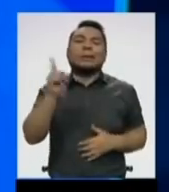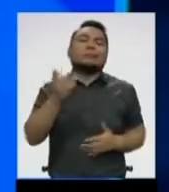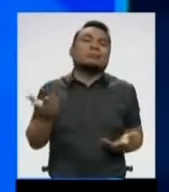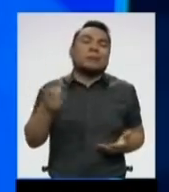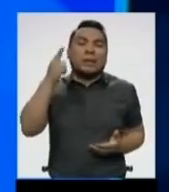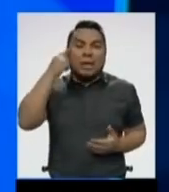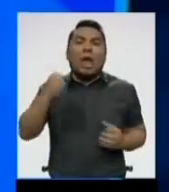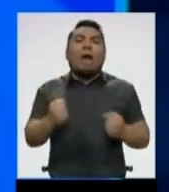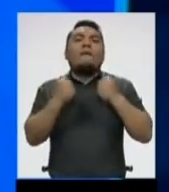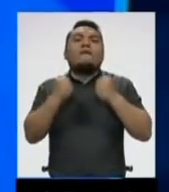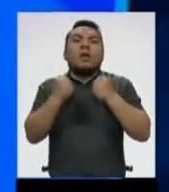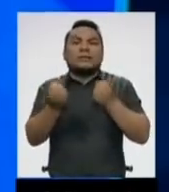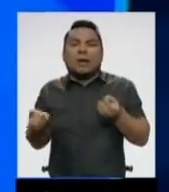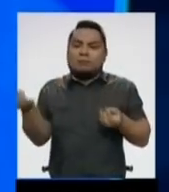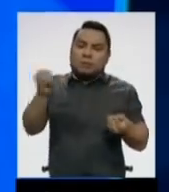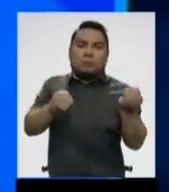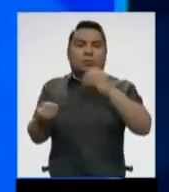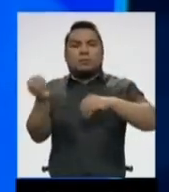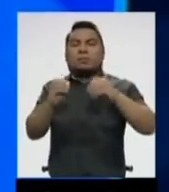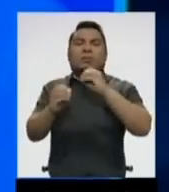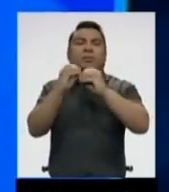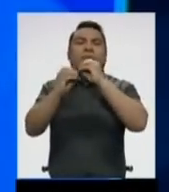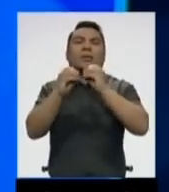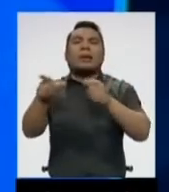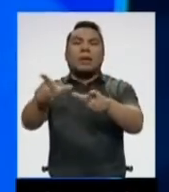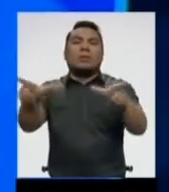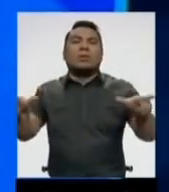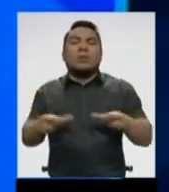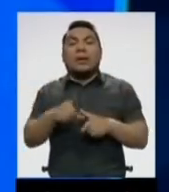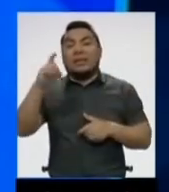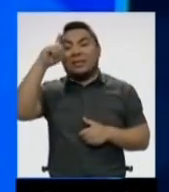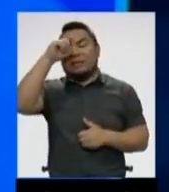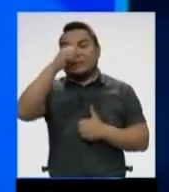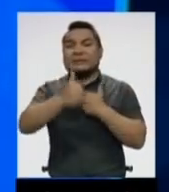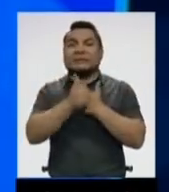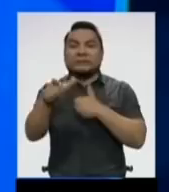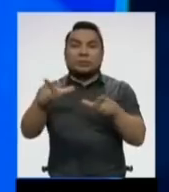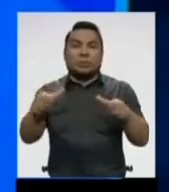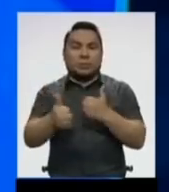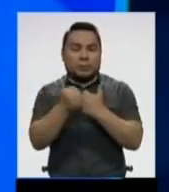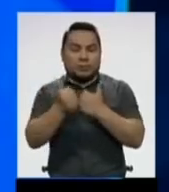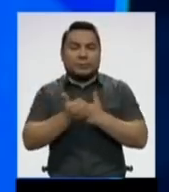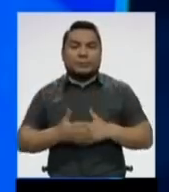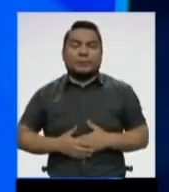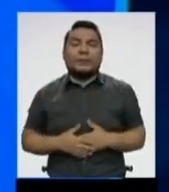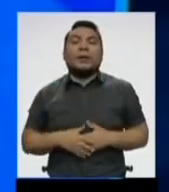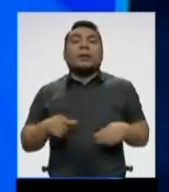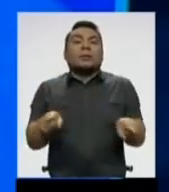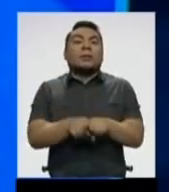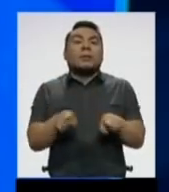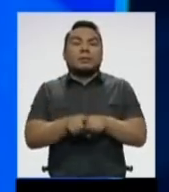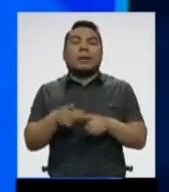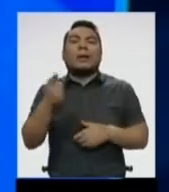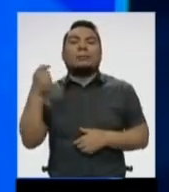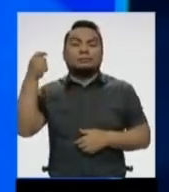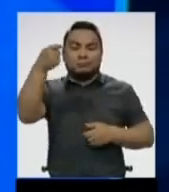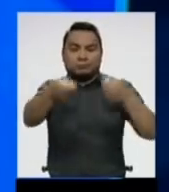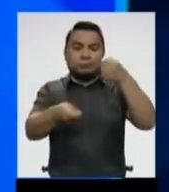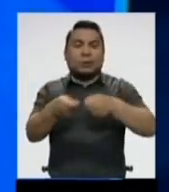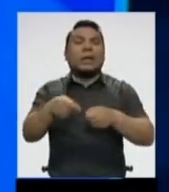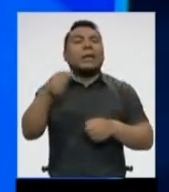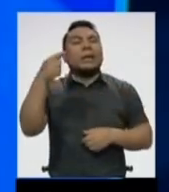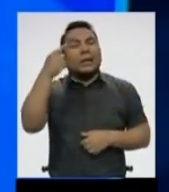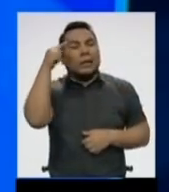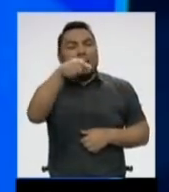caso se refuercen para todos aquellos que están en zonas difíciles y complicadas. Y del mismo modo, invertir justamente en